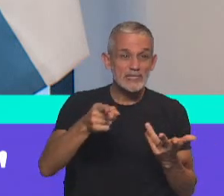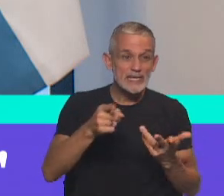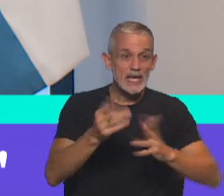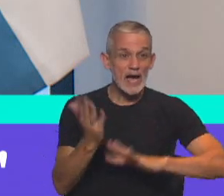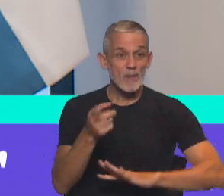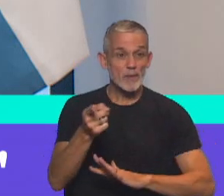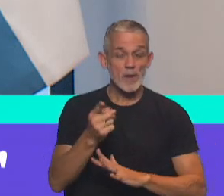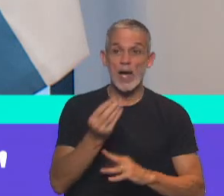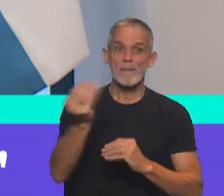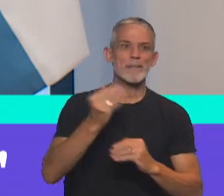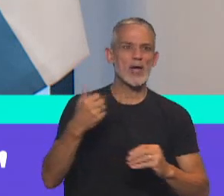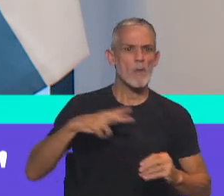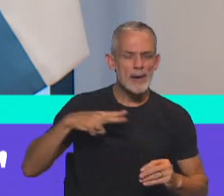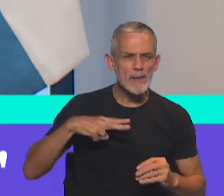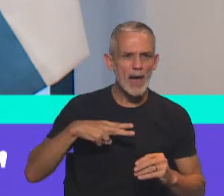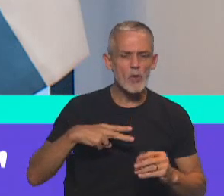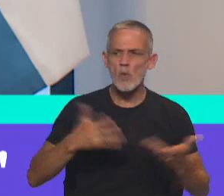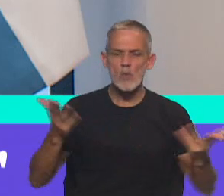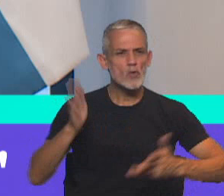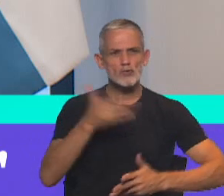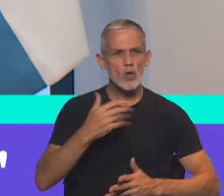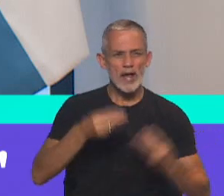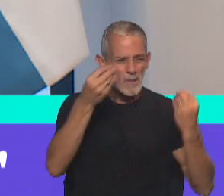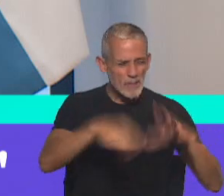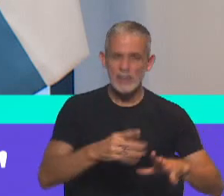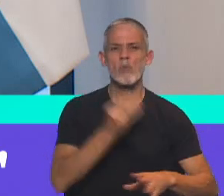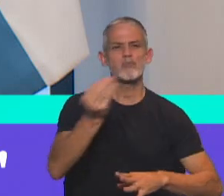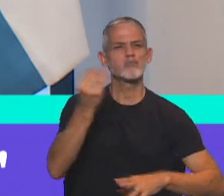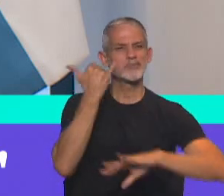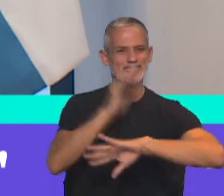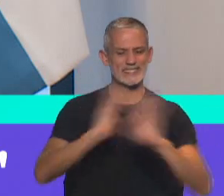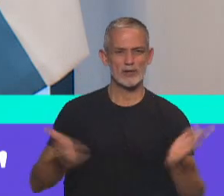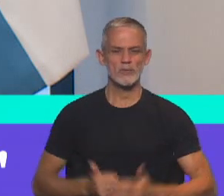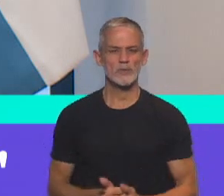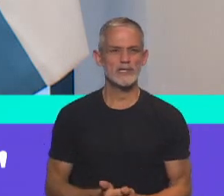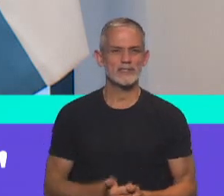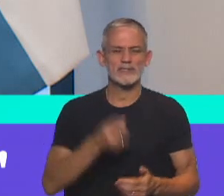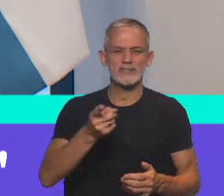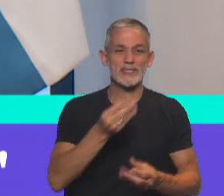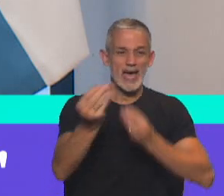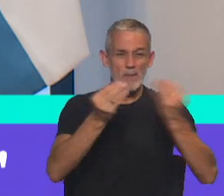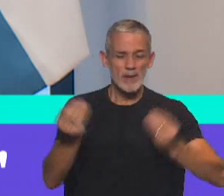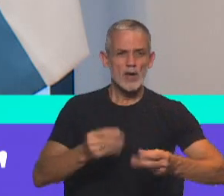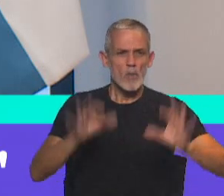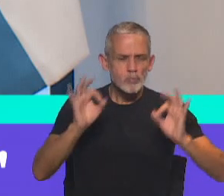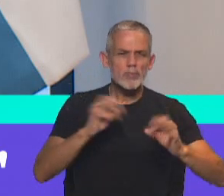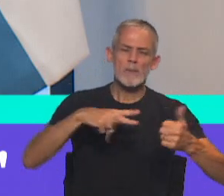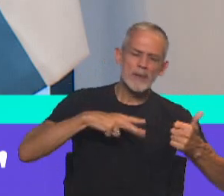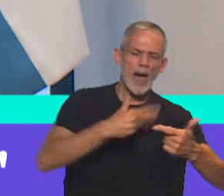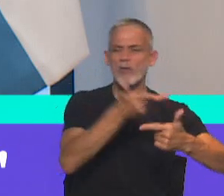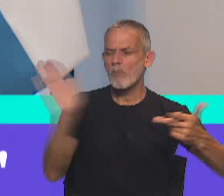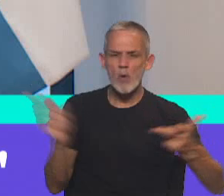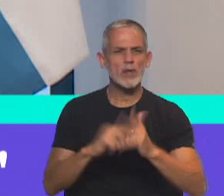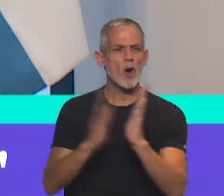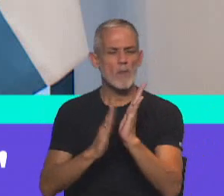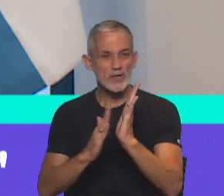el empleo privado registrado todo el que perdimos durante pandemia y en empleo registrado total que es privado público en monotributistas